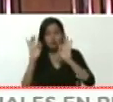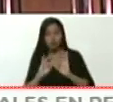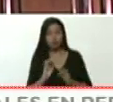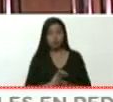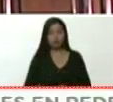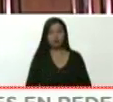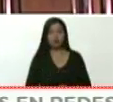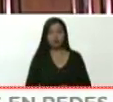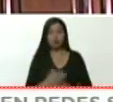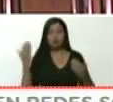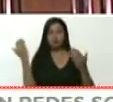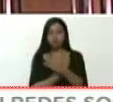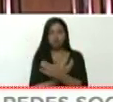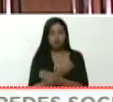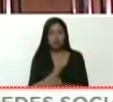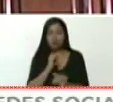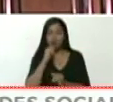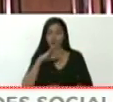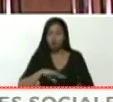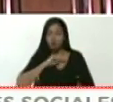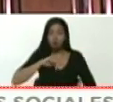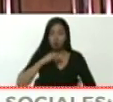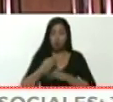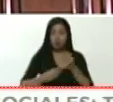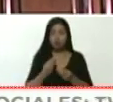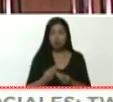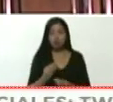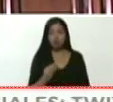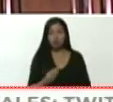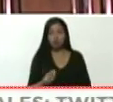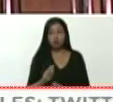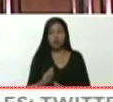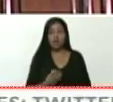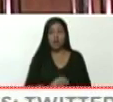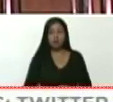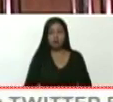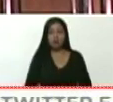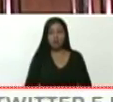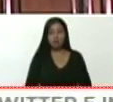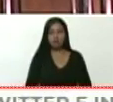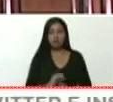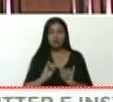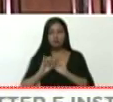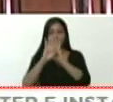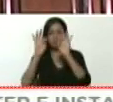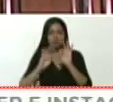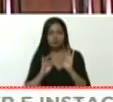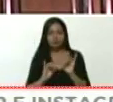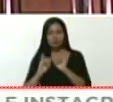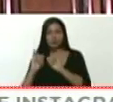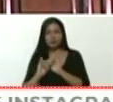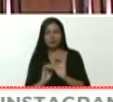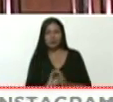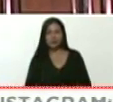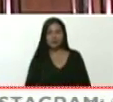Una amputación histórica que nos ha costado bastante. Ahora, comandante